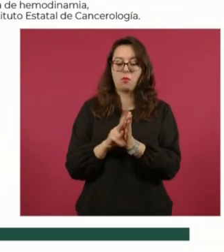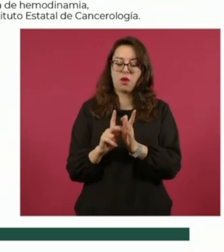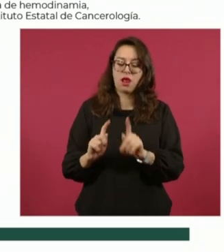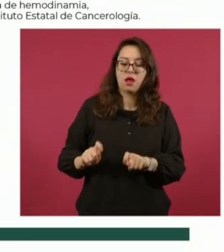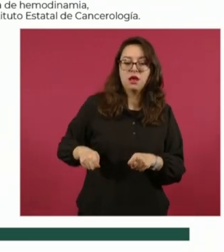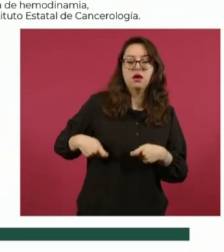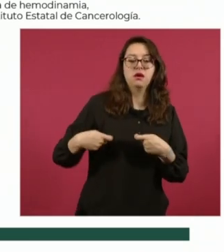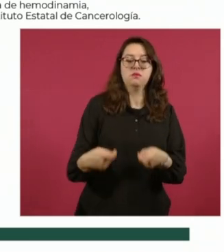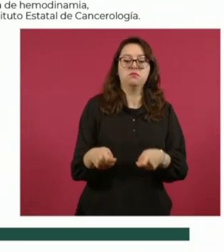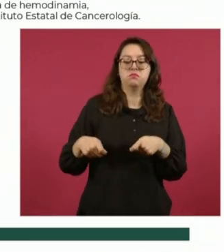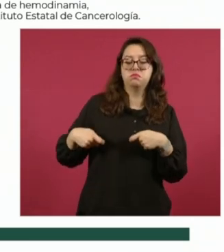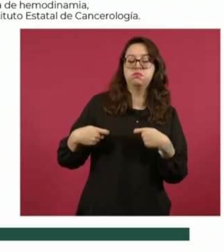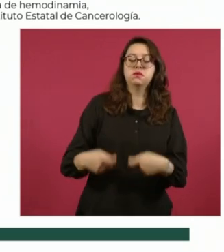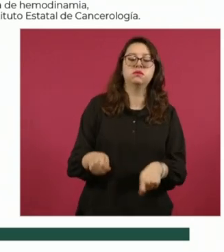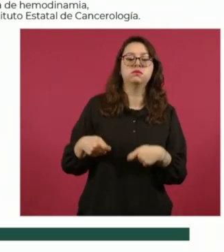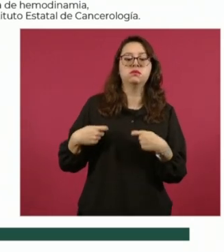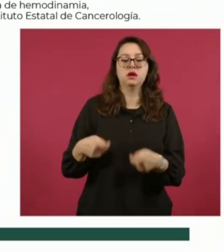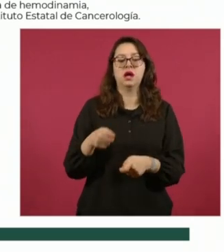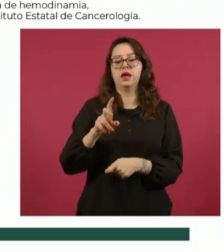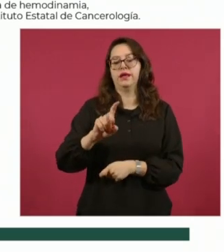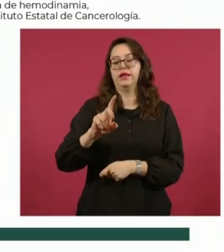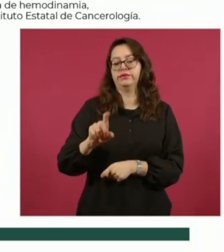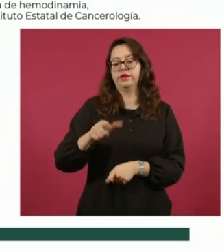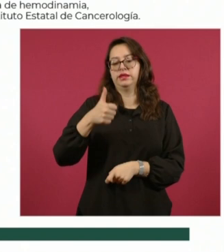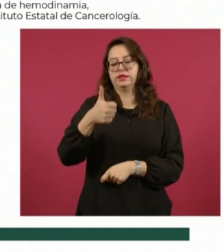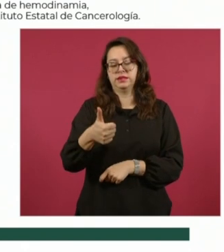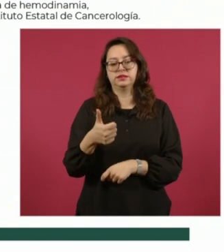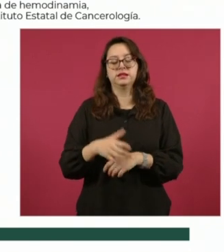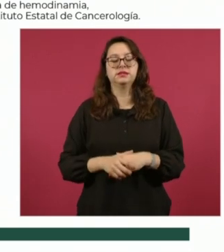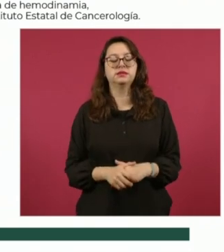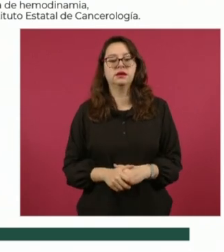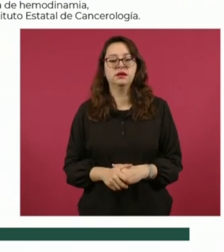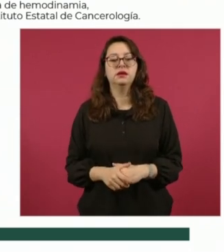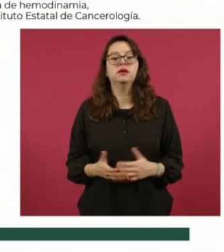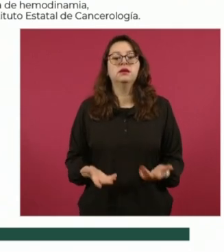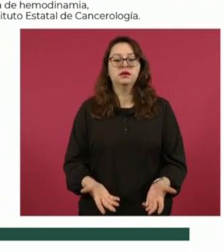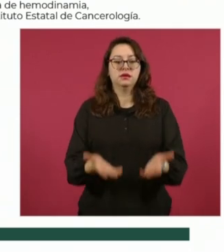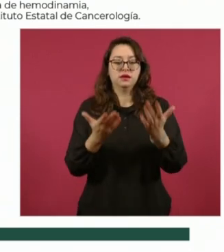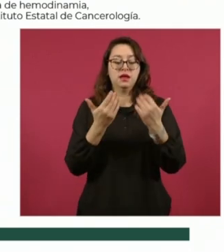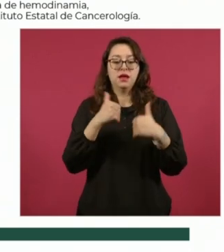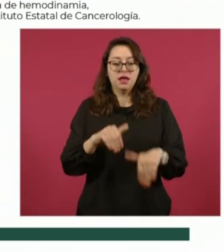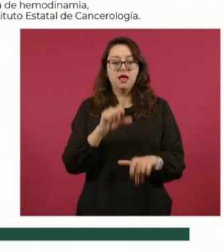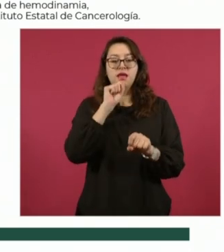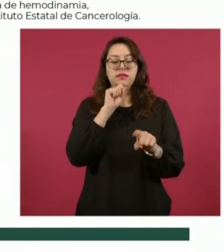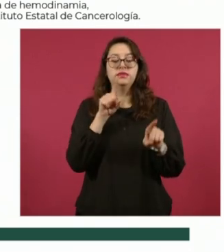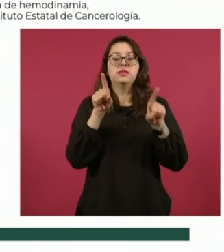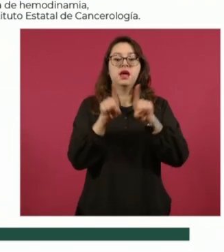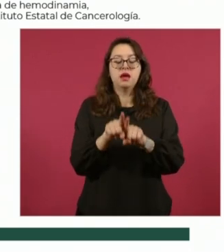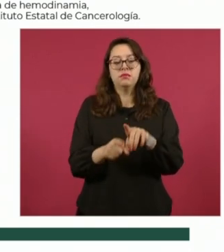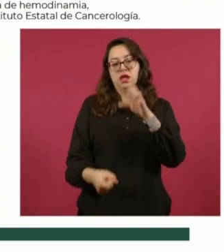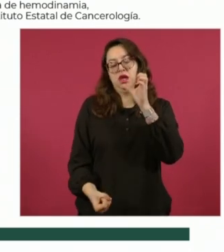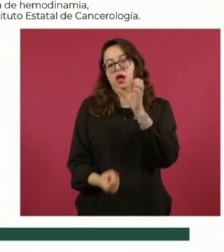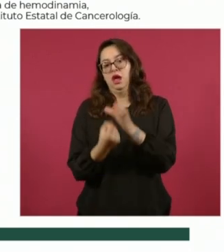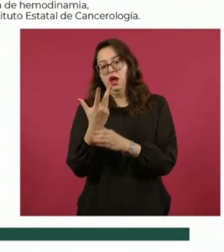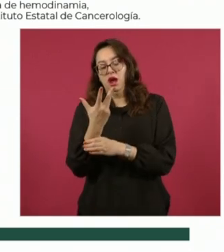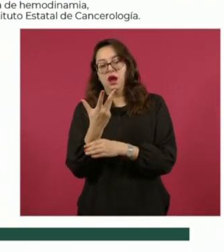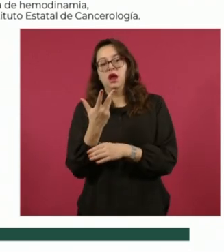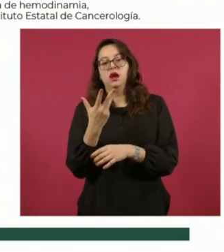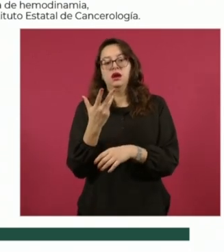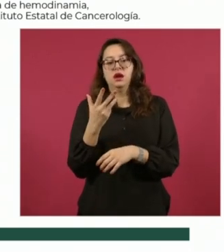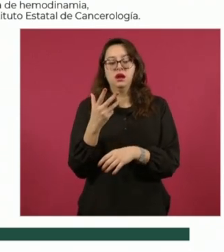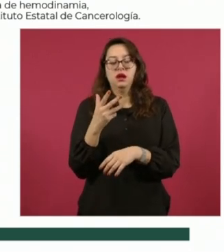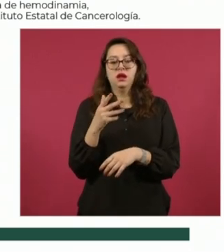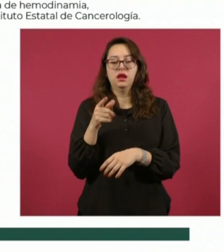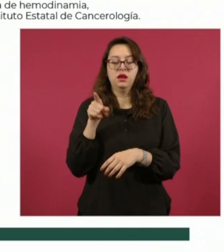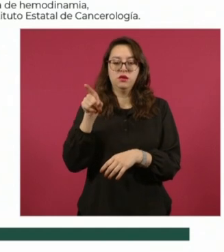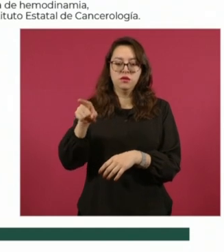la basificación en Colima que ha avanzado muy bien de 36 personas. también la sala de hemodinamia en el